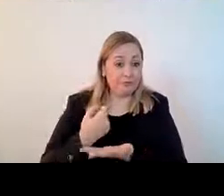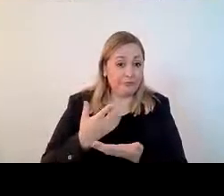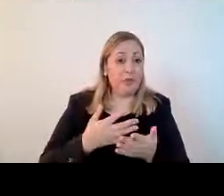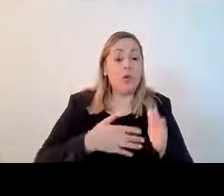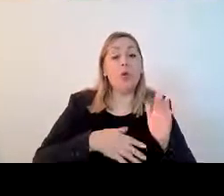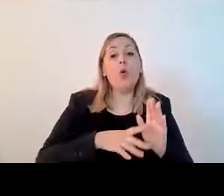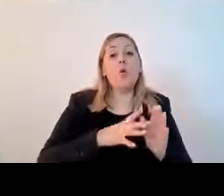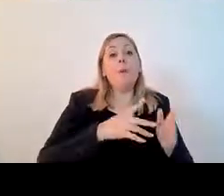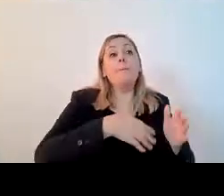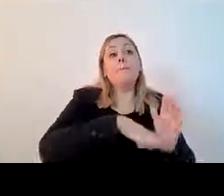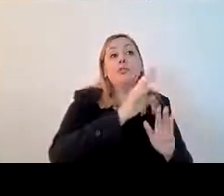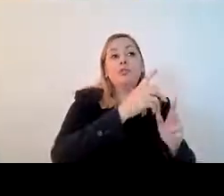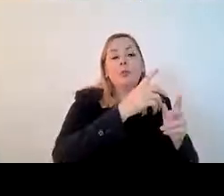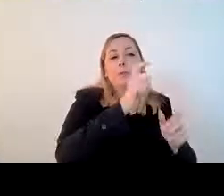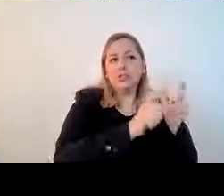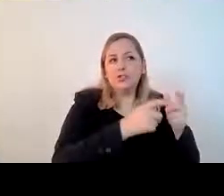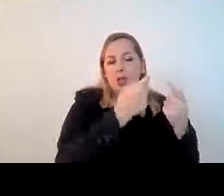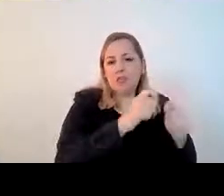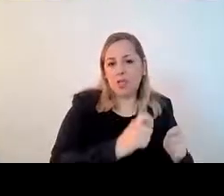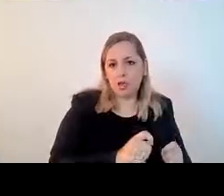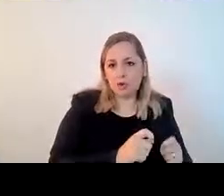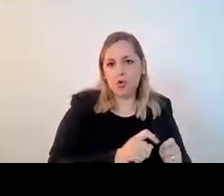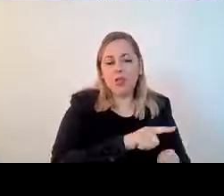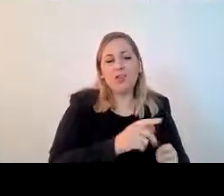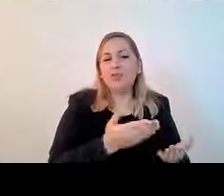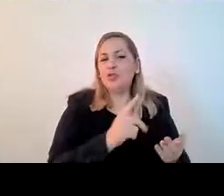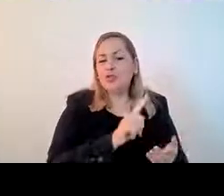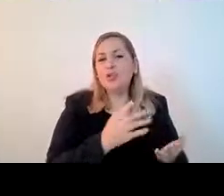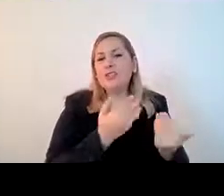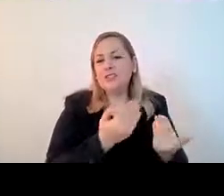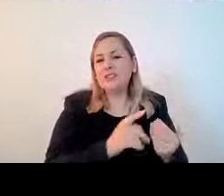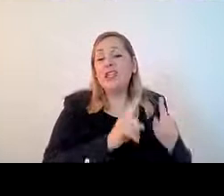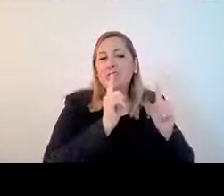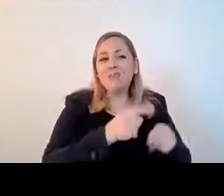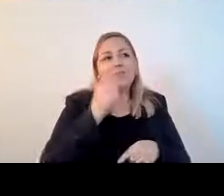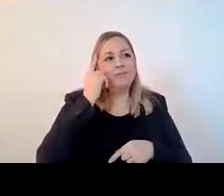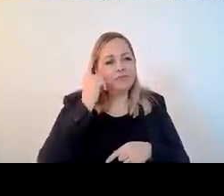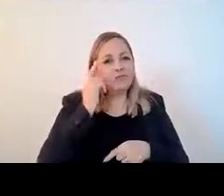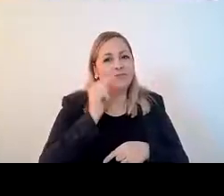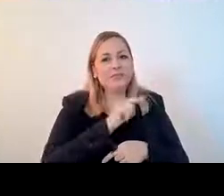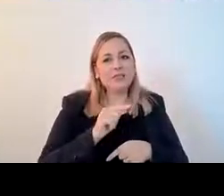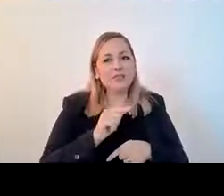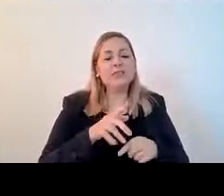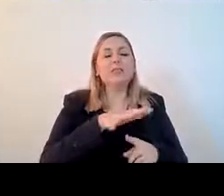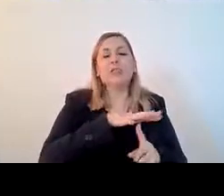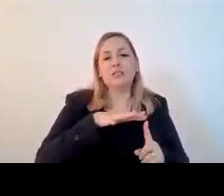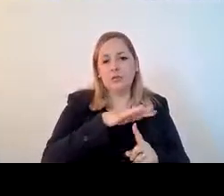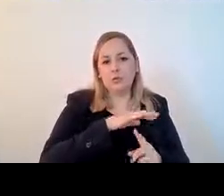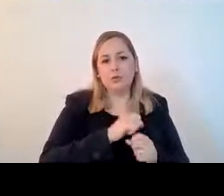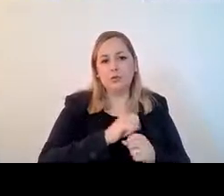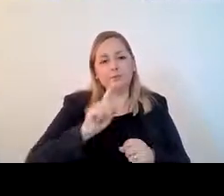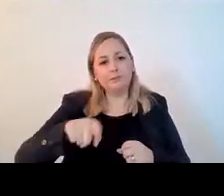ser diagnosticadas aunque no lo necesitan. O sea, debiera pensarse en esas condiciones. ¿Lo que sigue?